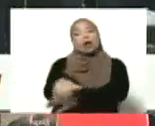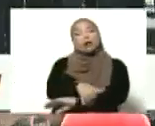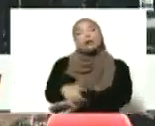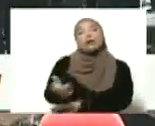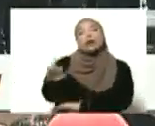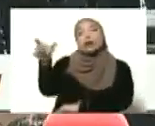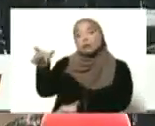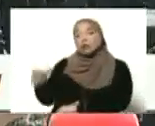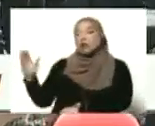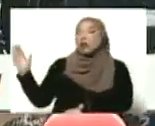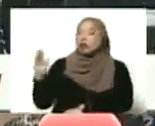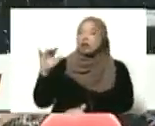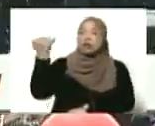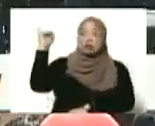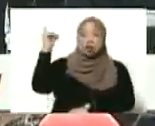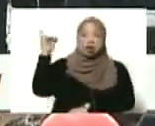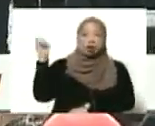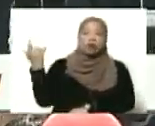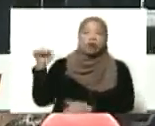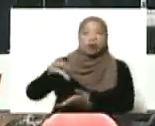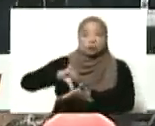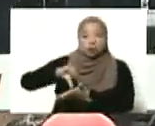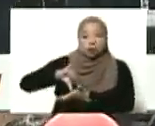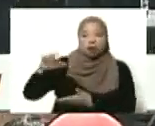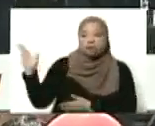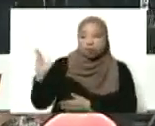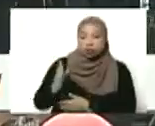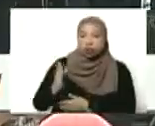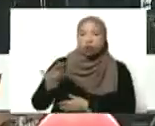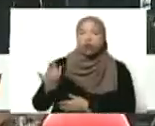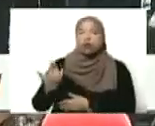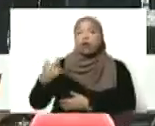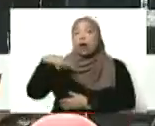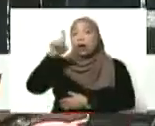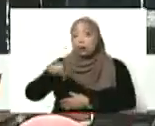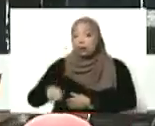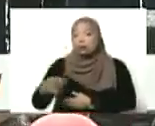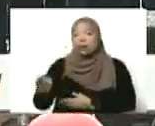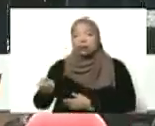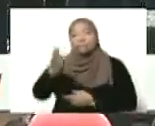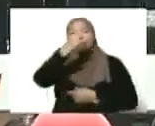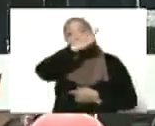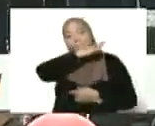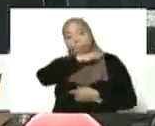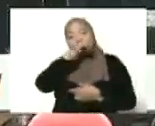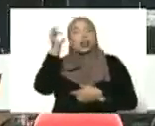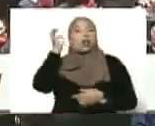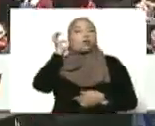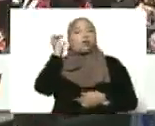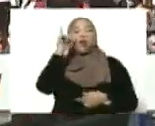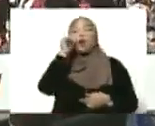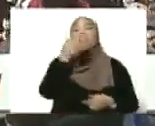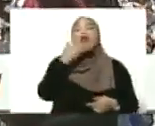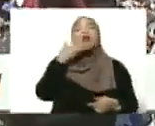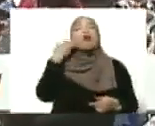por ustedes. Y en ellos está encarnada cada uno de ustedes, mujeres y hombres,